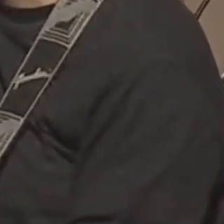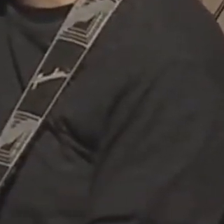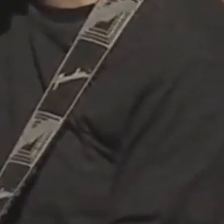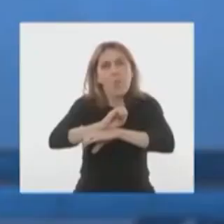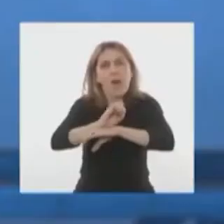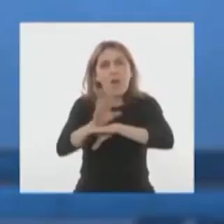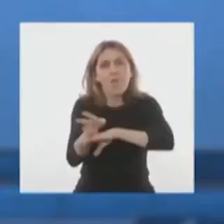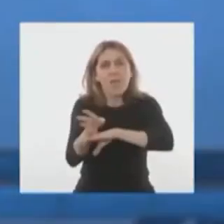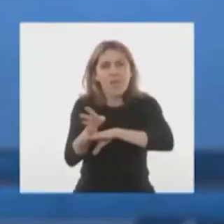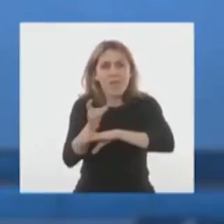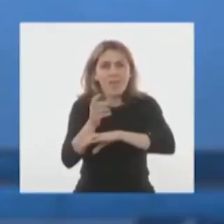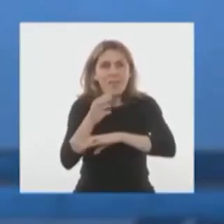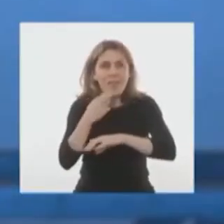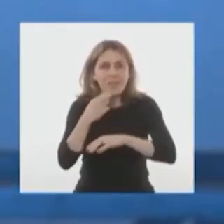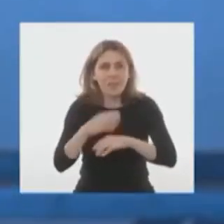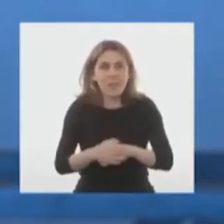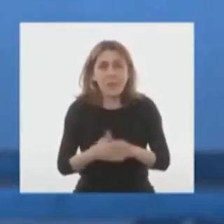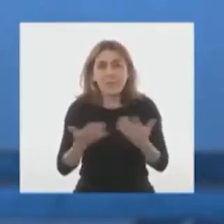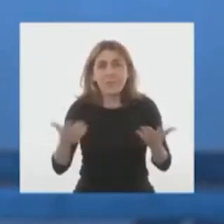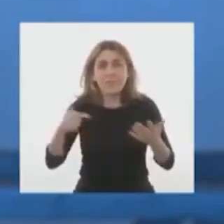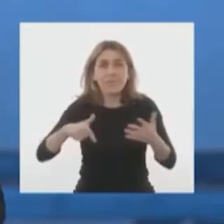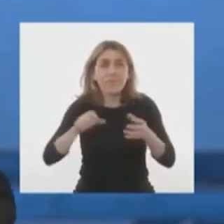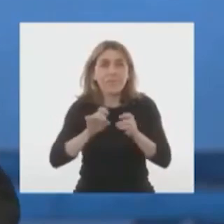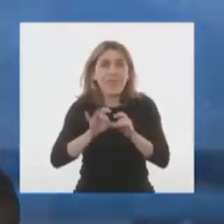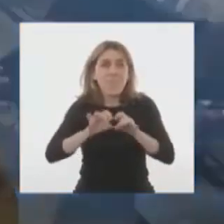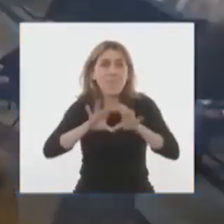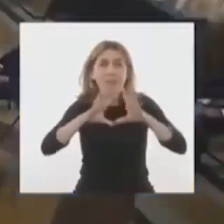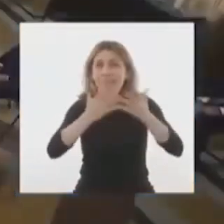COVID-19. Con esta pandemia